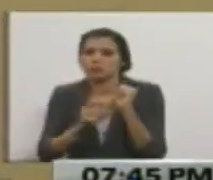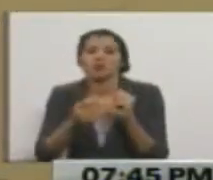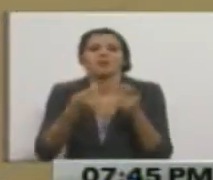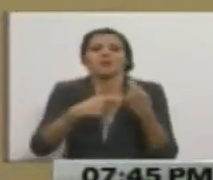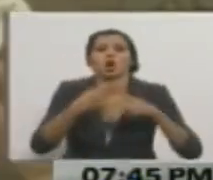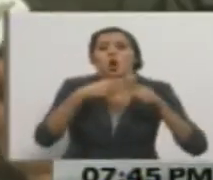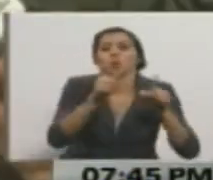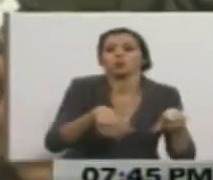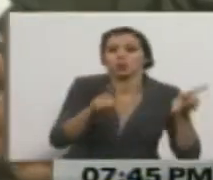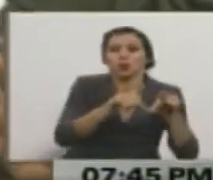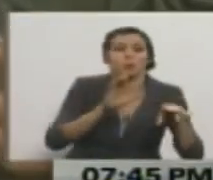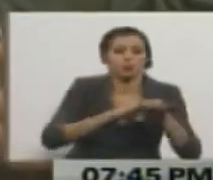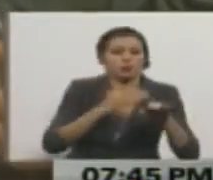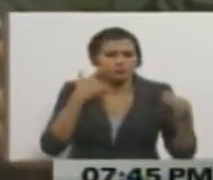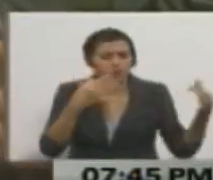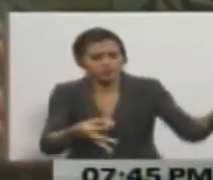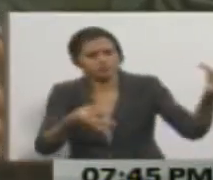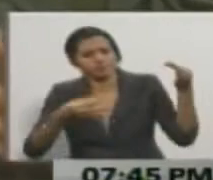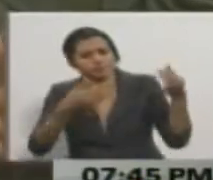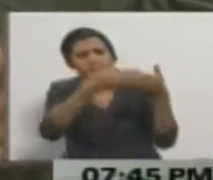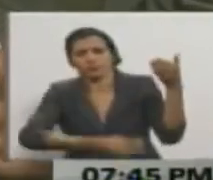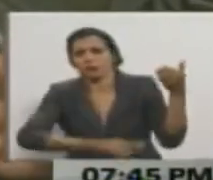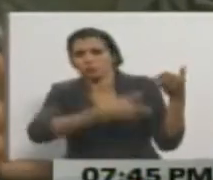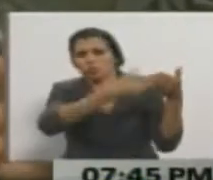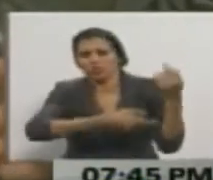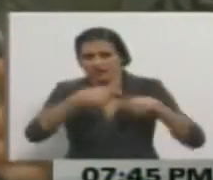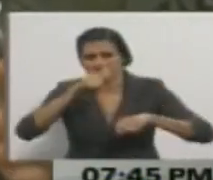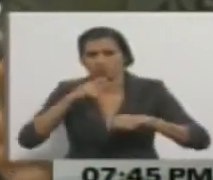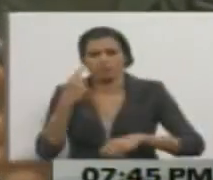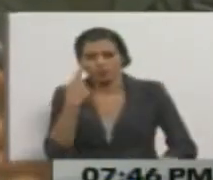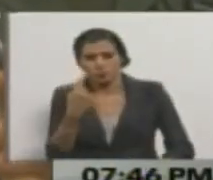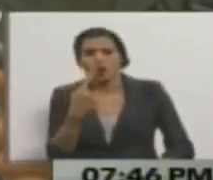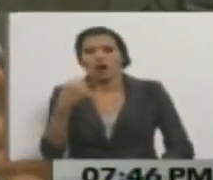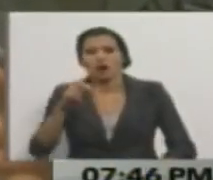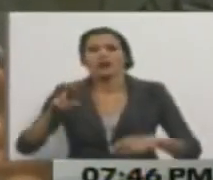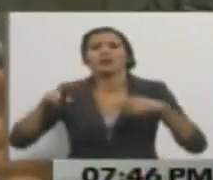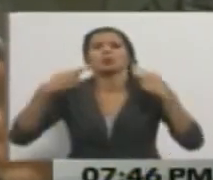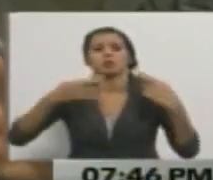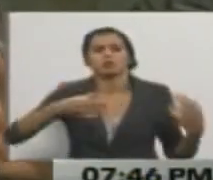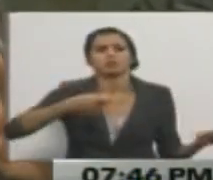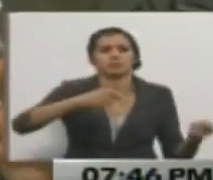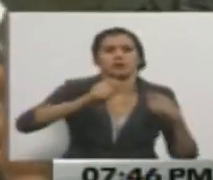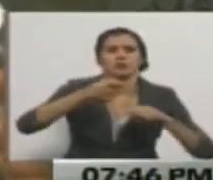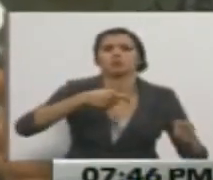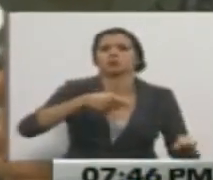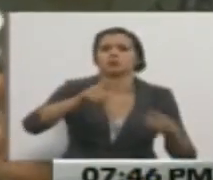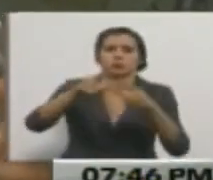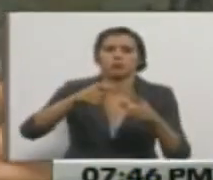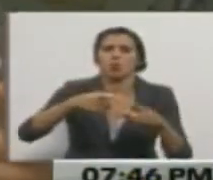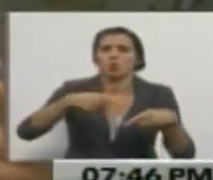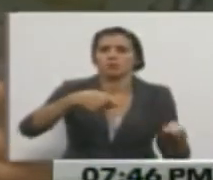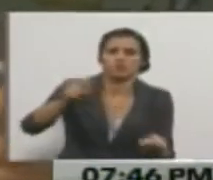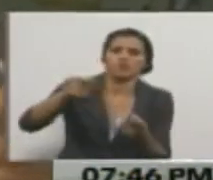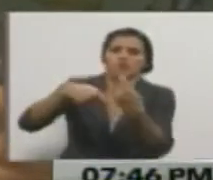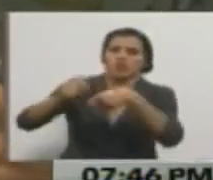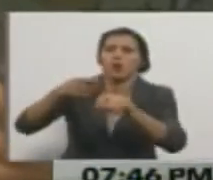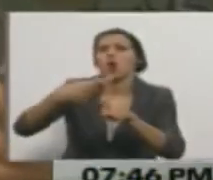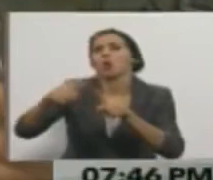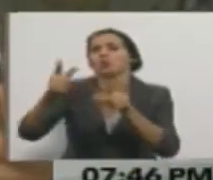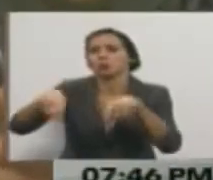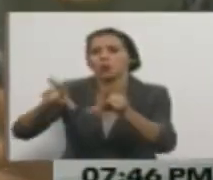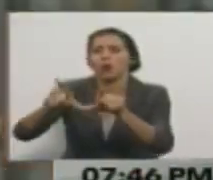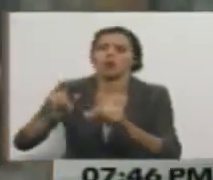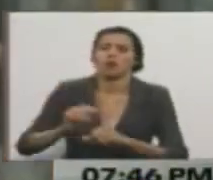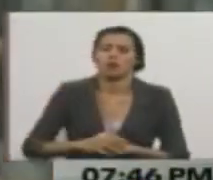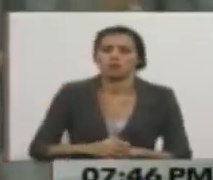diferentes facturas de venta de este producto, nos conseguimos con restaurantes, nos conseguimos con una distribuidora que